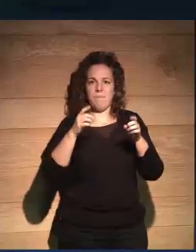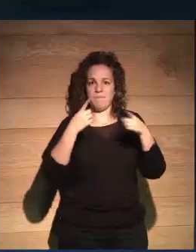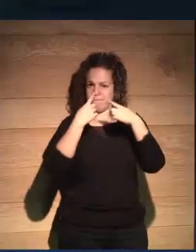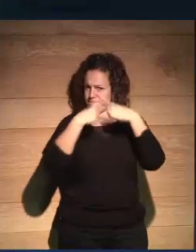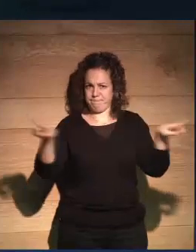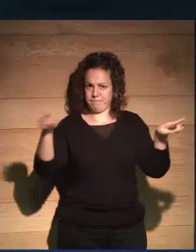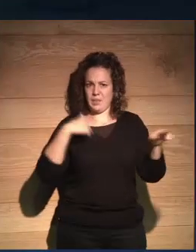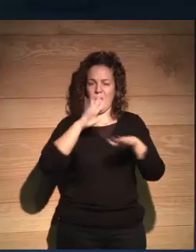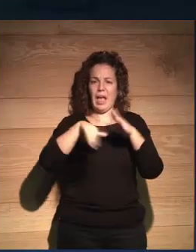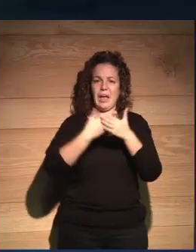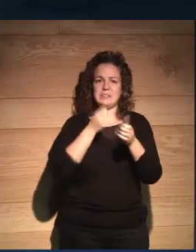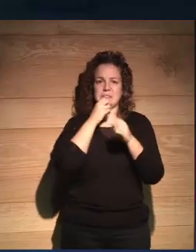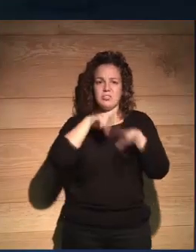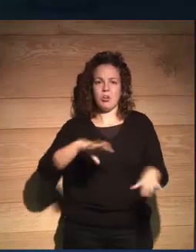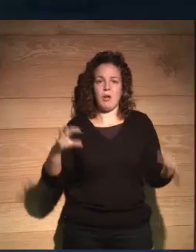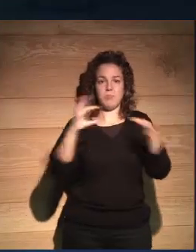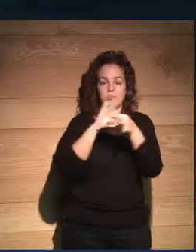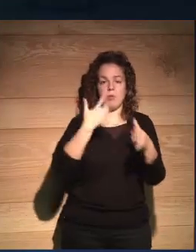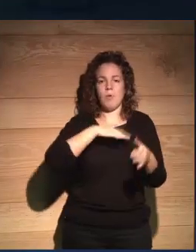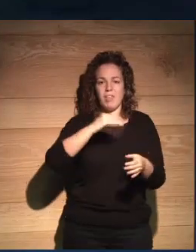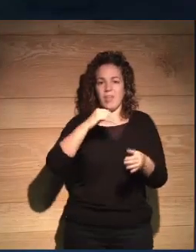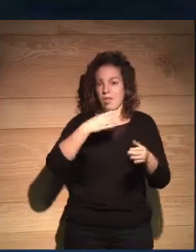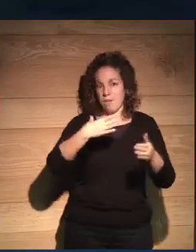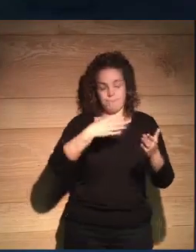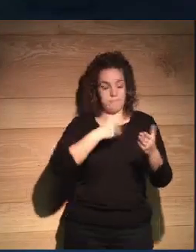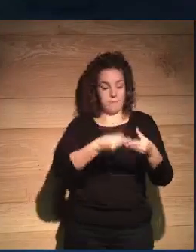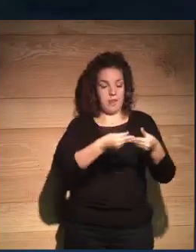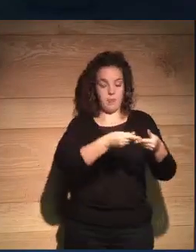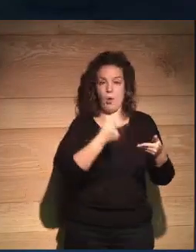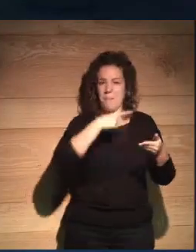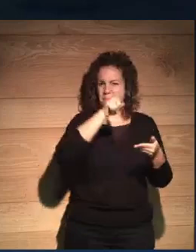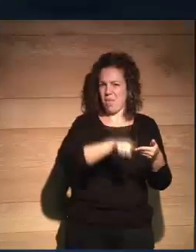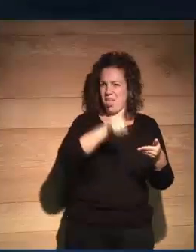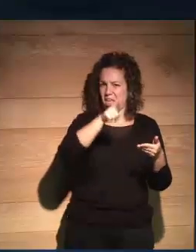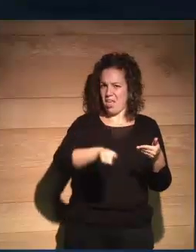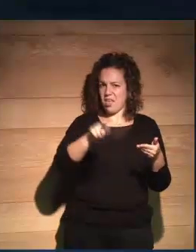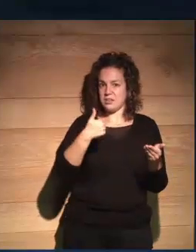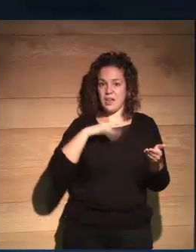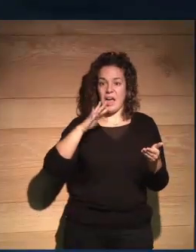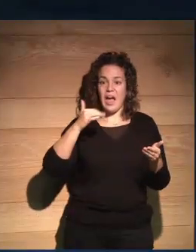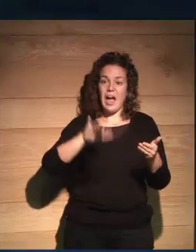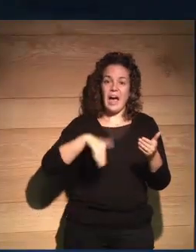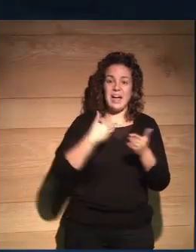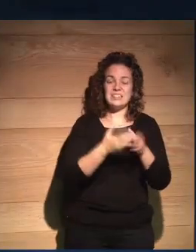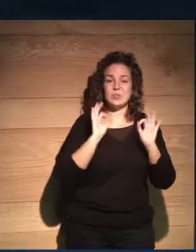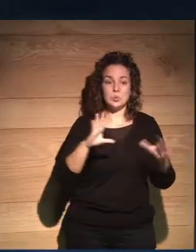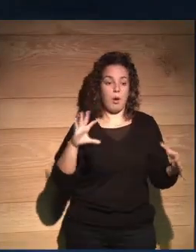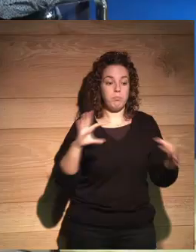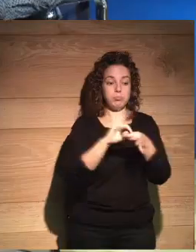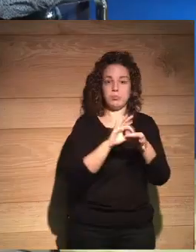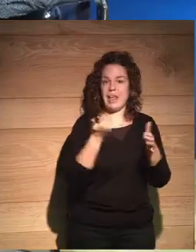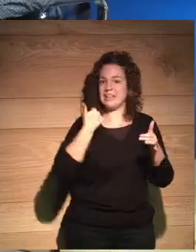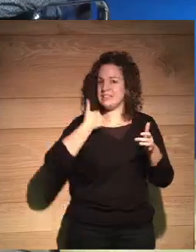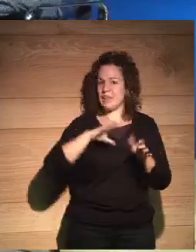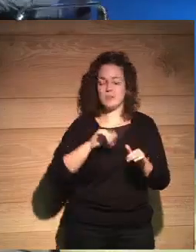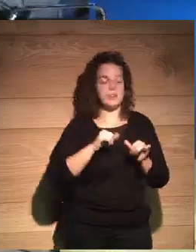pero puedes estar en la libreta, puede estar eso meses y meses, hasta que de momento encuentras el nexo de unión y ya está. ¿Y el